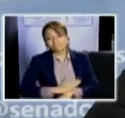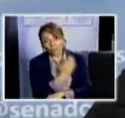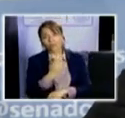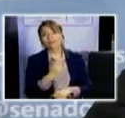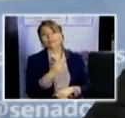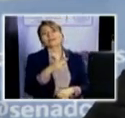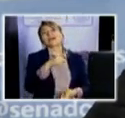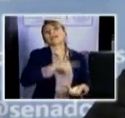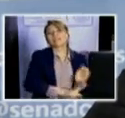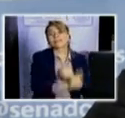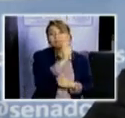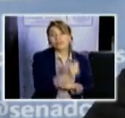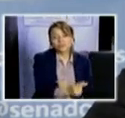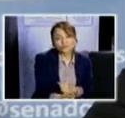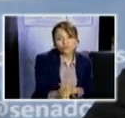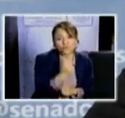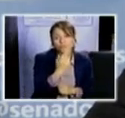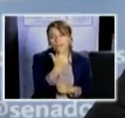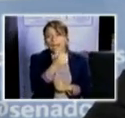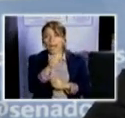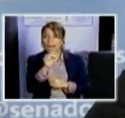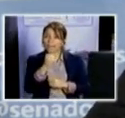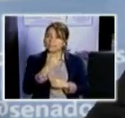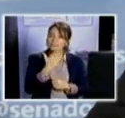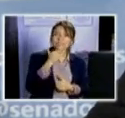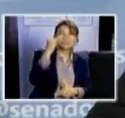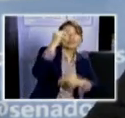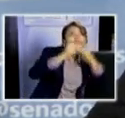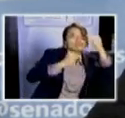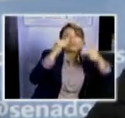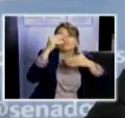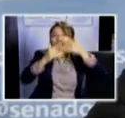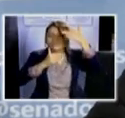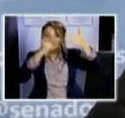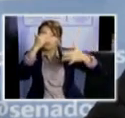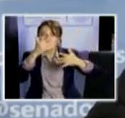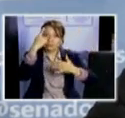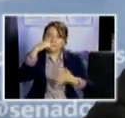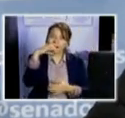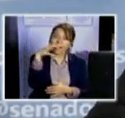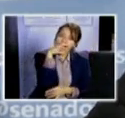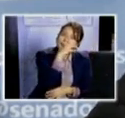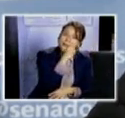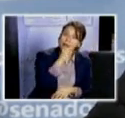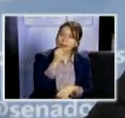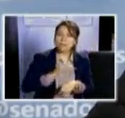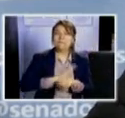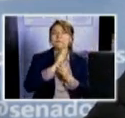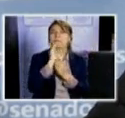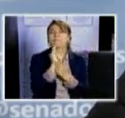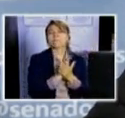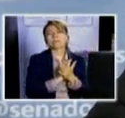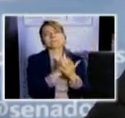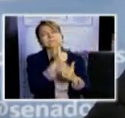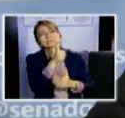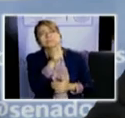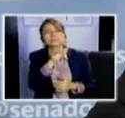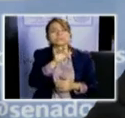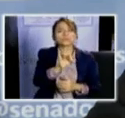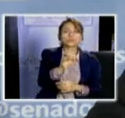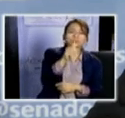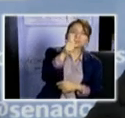de gases de efecto invernadero. México es 1.6, somos relativamente pequeños o reducidas, pero